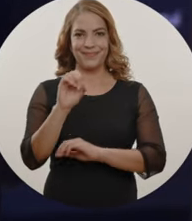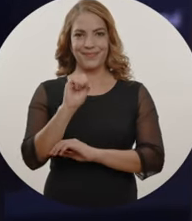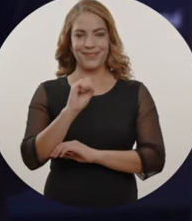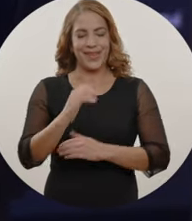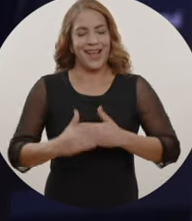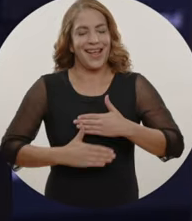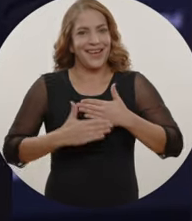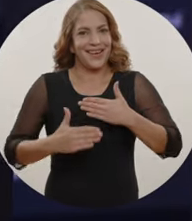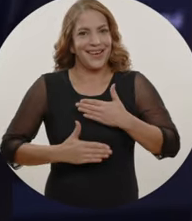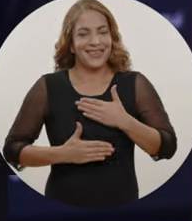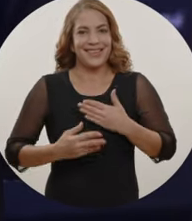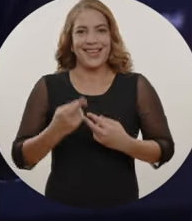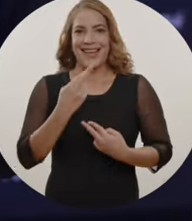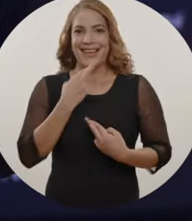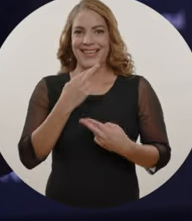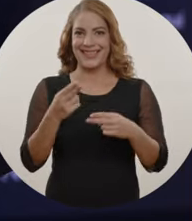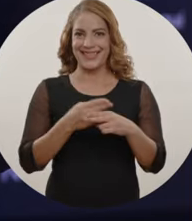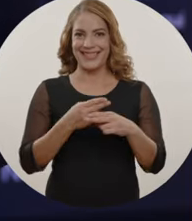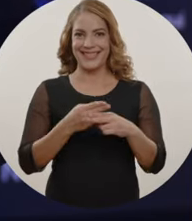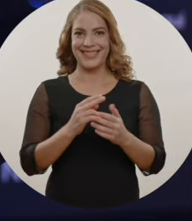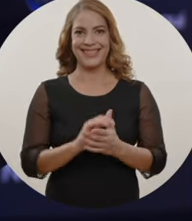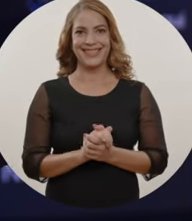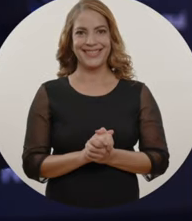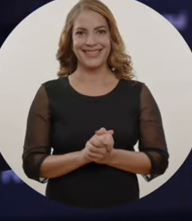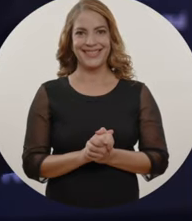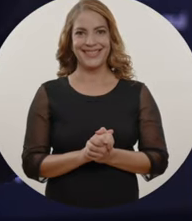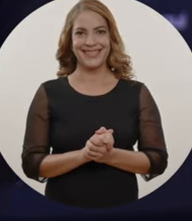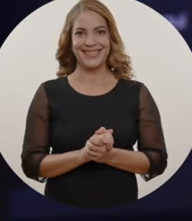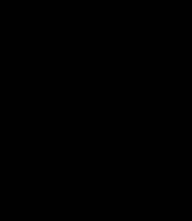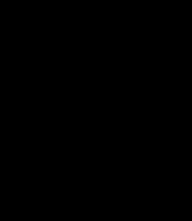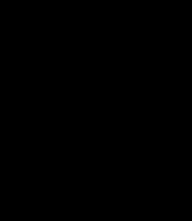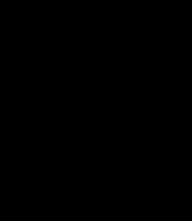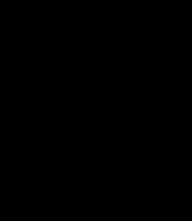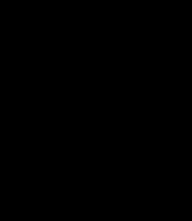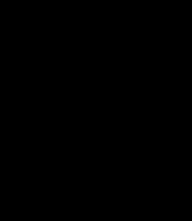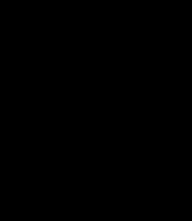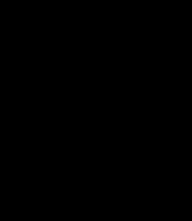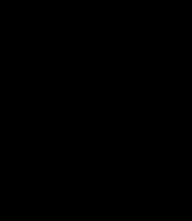técnico de Samsung y con gusto le brindaremos una pronta solución.